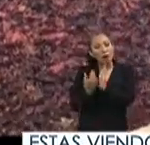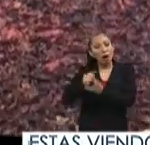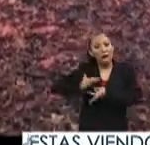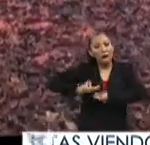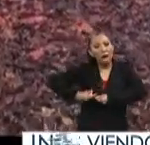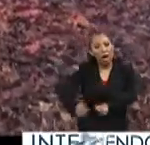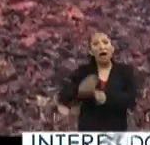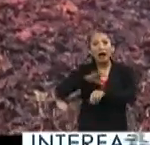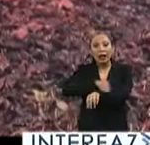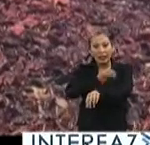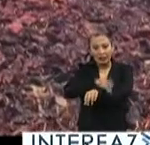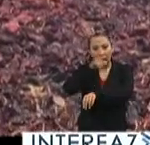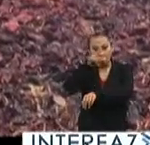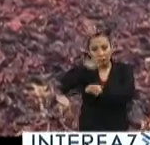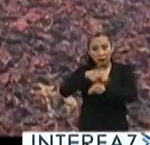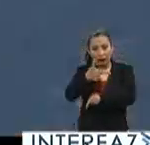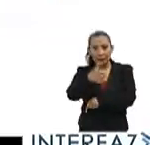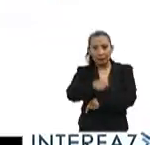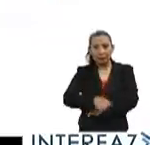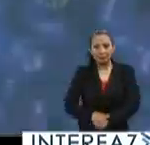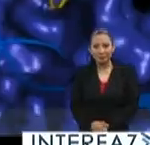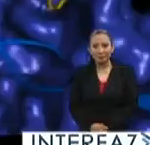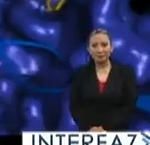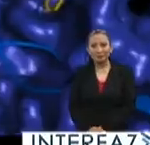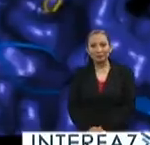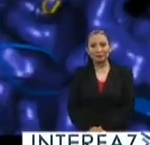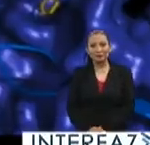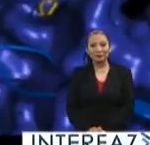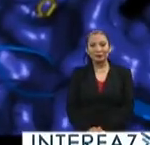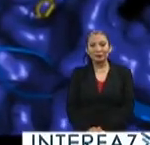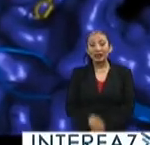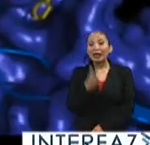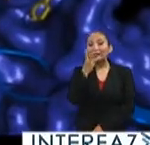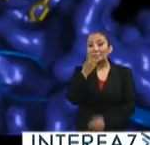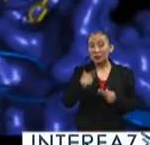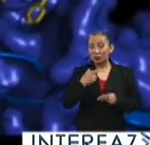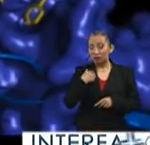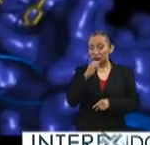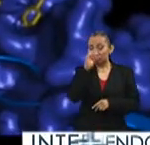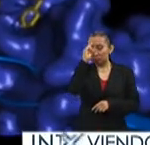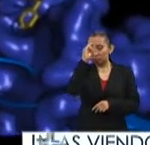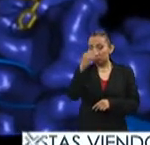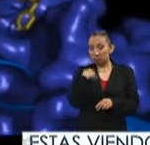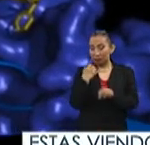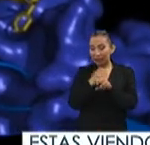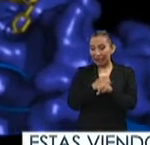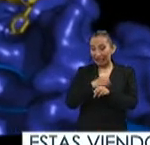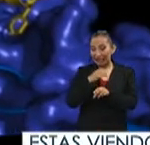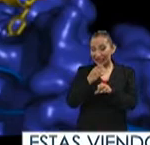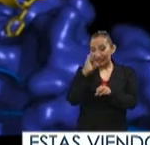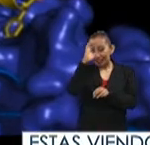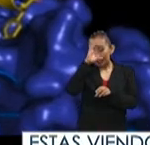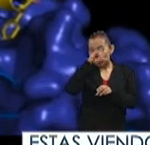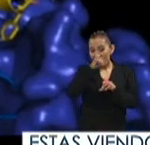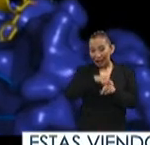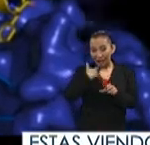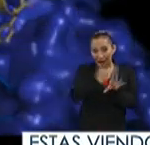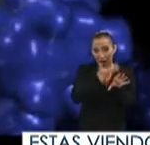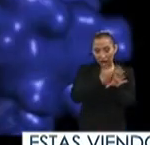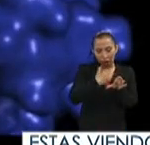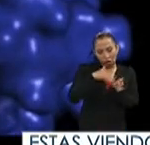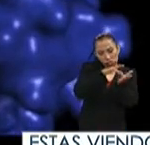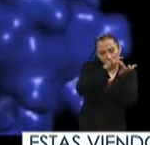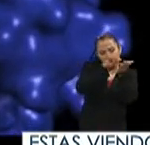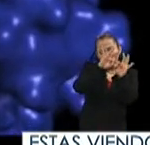de consumo de energía eléctrica y gas. 3 científicos mexicanos en Estados Unidos crearon y documentaron un